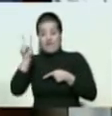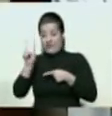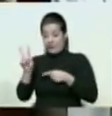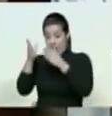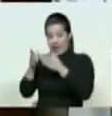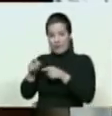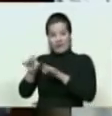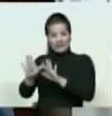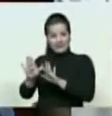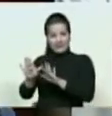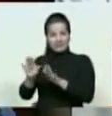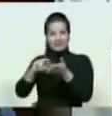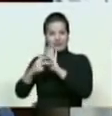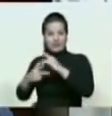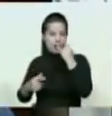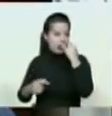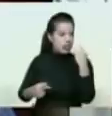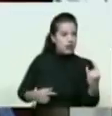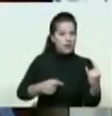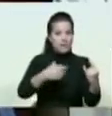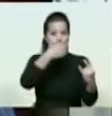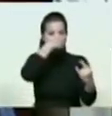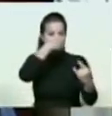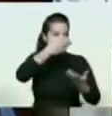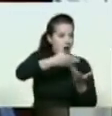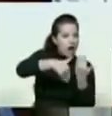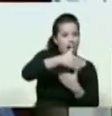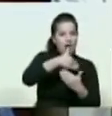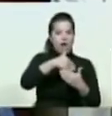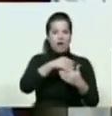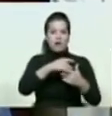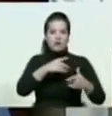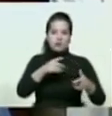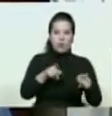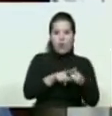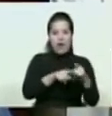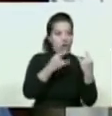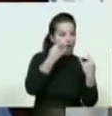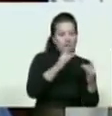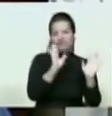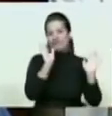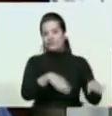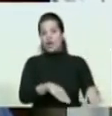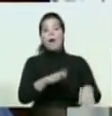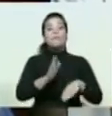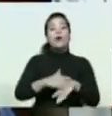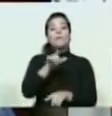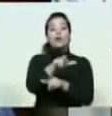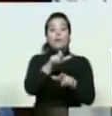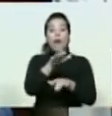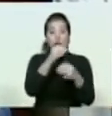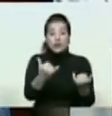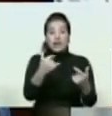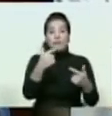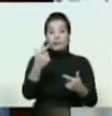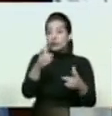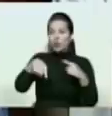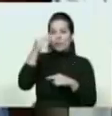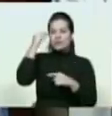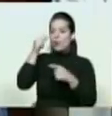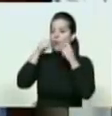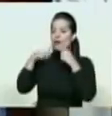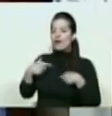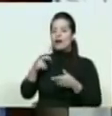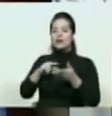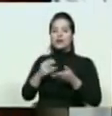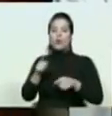diabólica bachaquera, que ve al ser humano y a las relaciones humanas como una mercancía y una oportunidad de negocios.